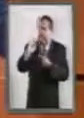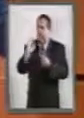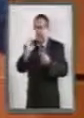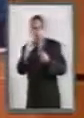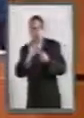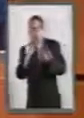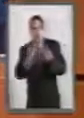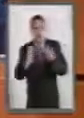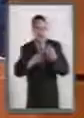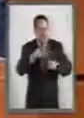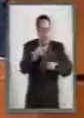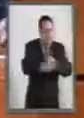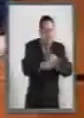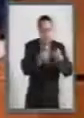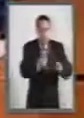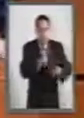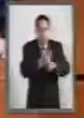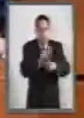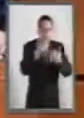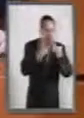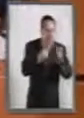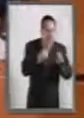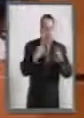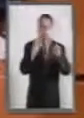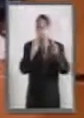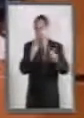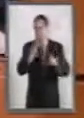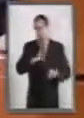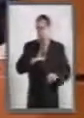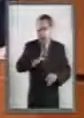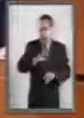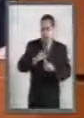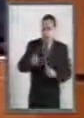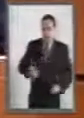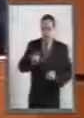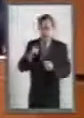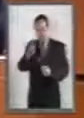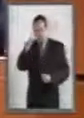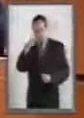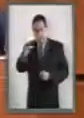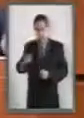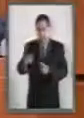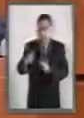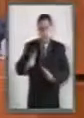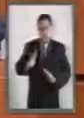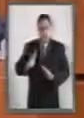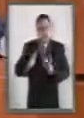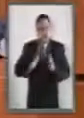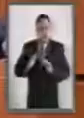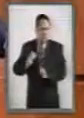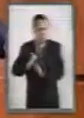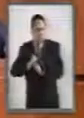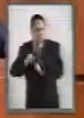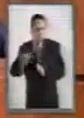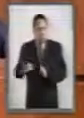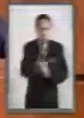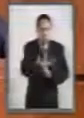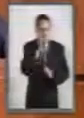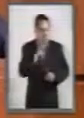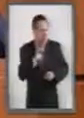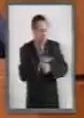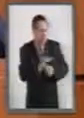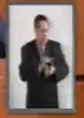afectación a la seguridad interior que justifican que las Fuerzas Armadas puedan desplegarse en territorio nacional y realizar